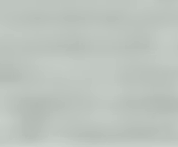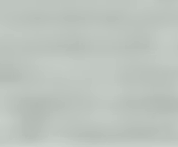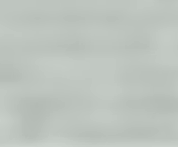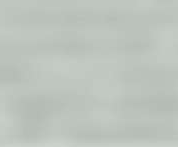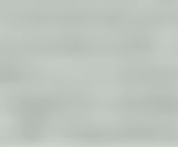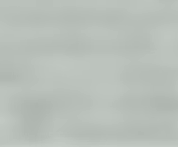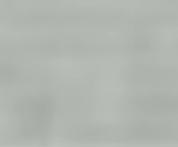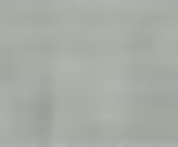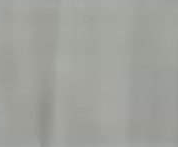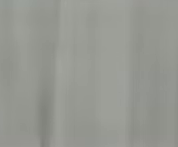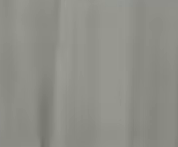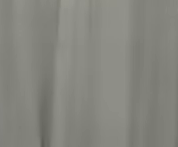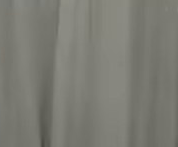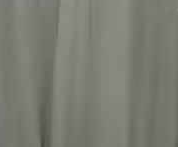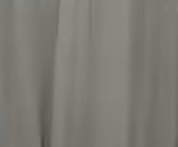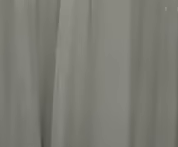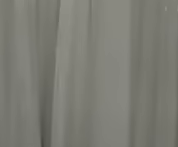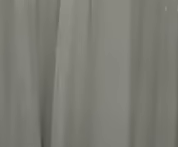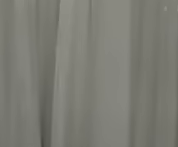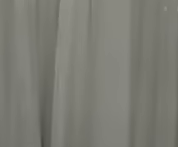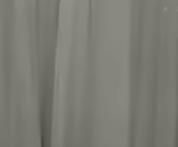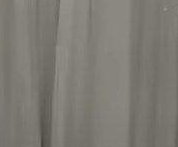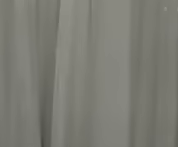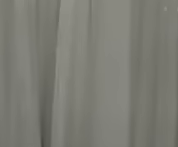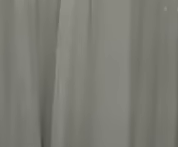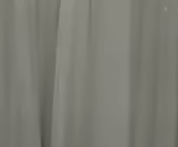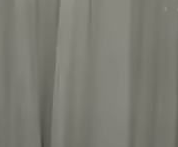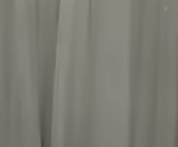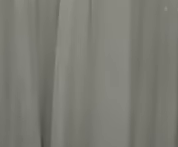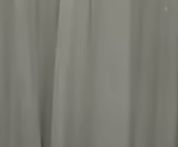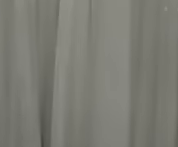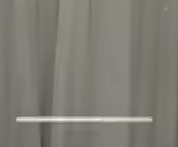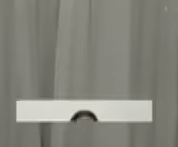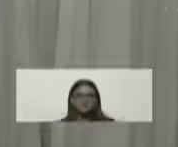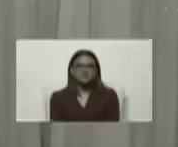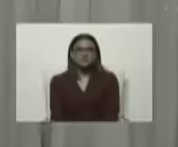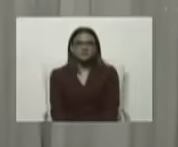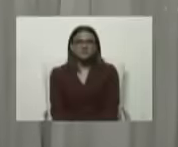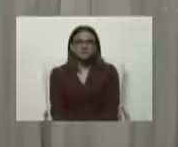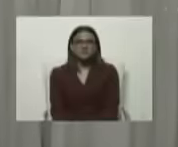gringos, entregársela a la ExxonMobil junto con la Guayana Esequiba,